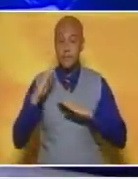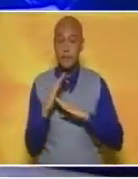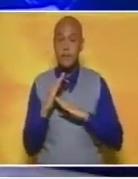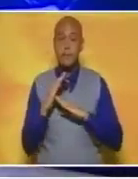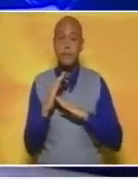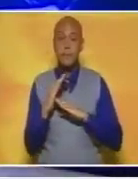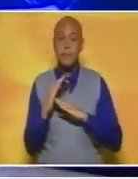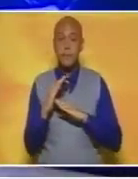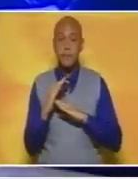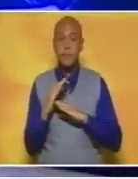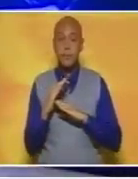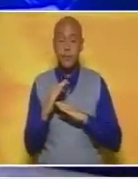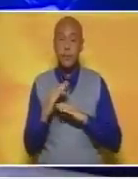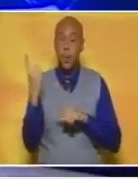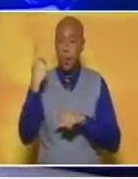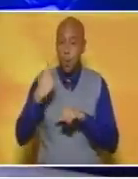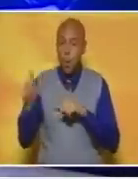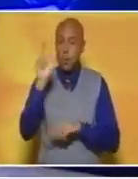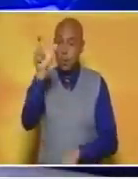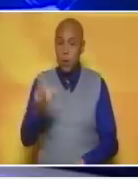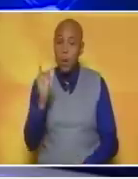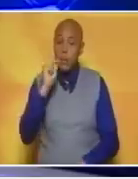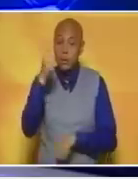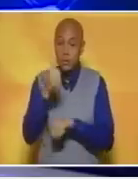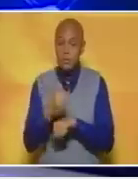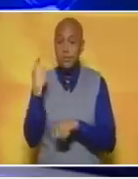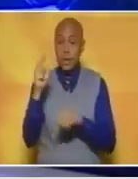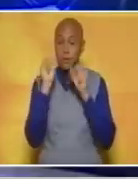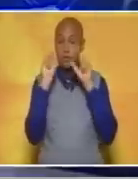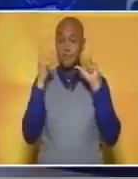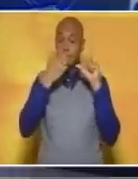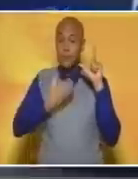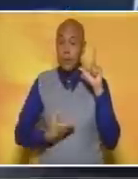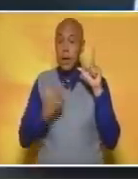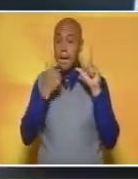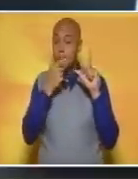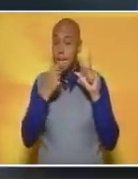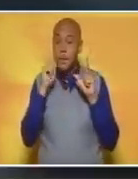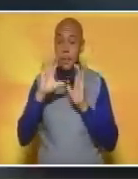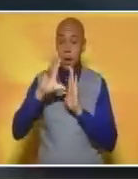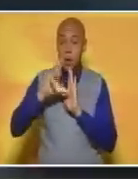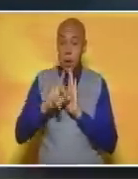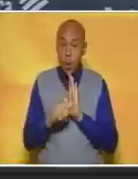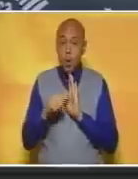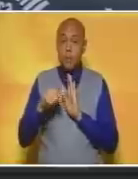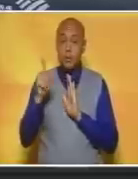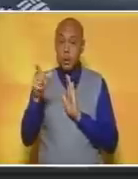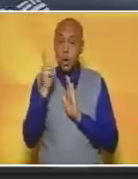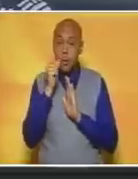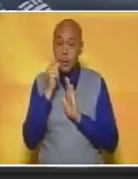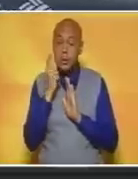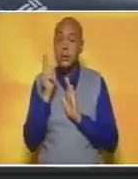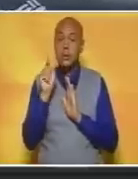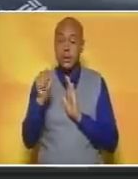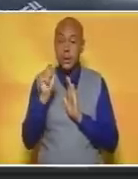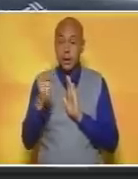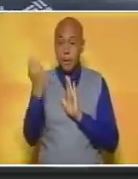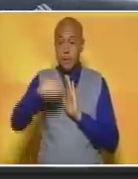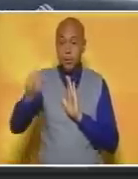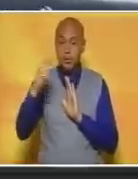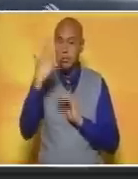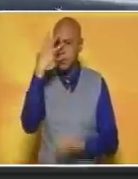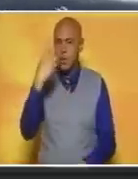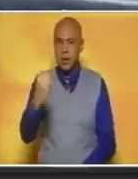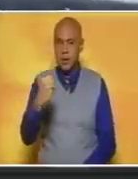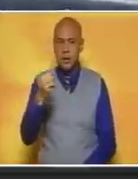pausa. Otro implicado. Sigue la polémica por el robo de señas de las Grandes Ligas. Yo no entiendo